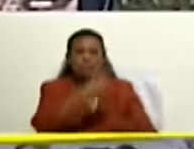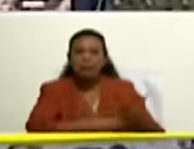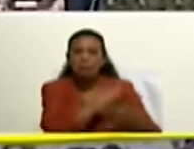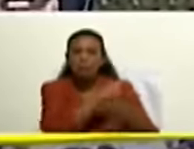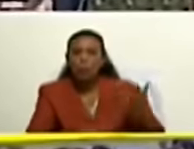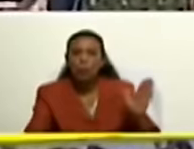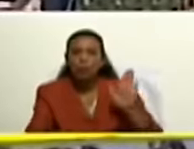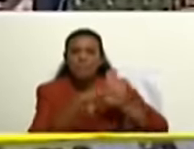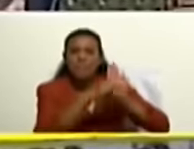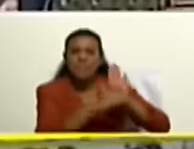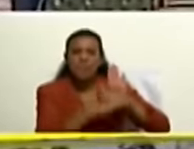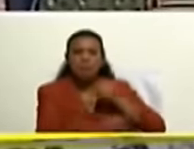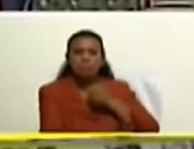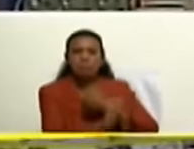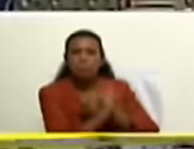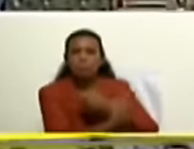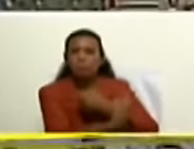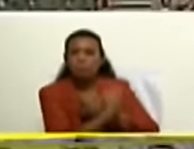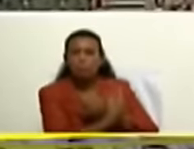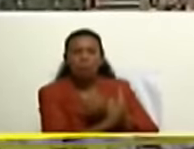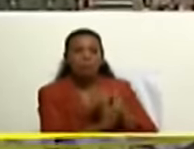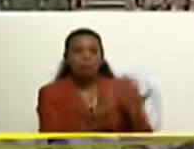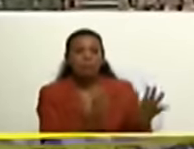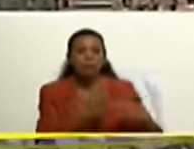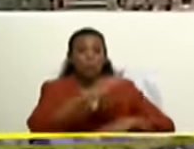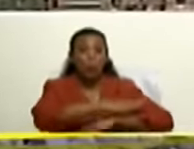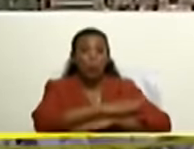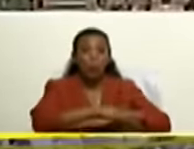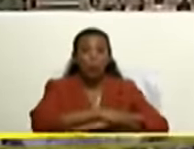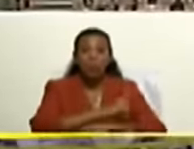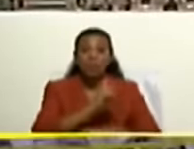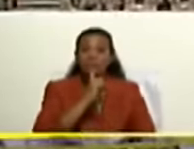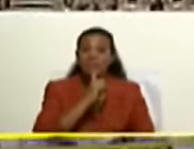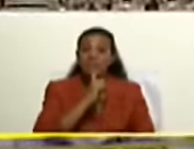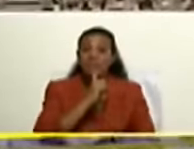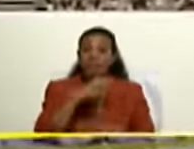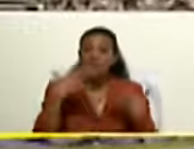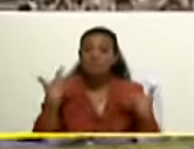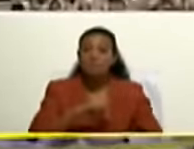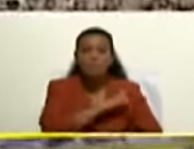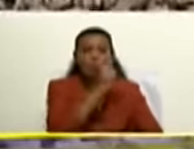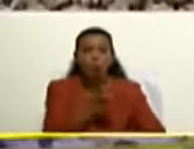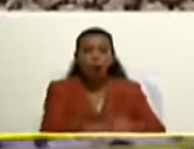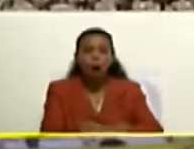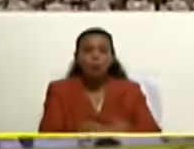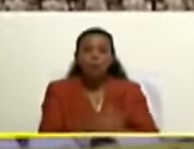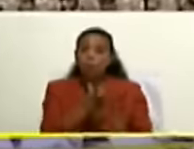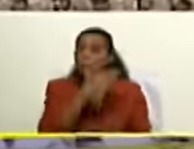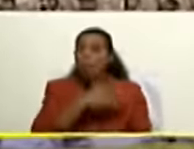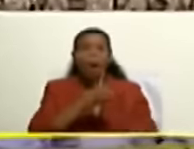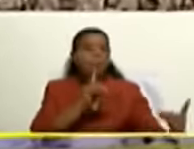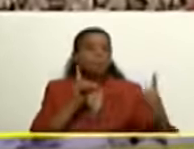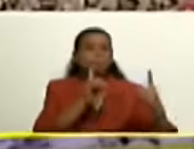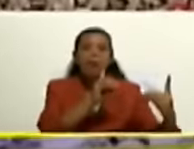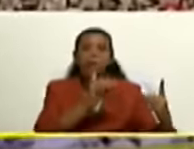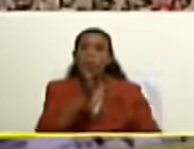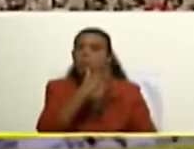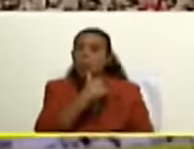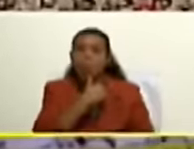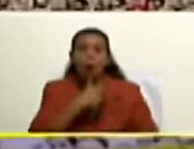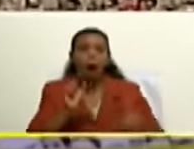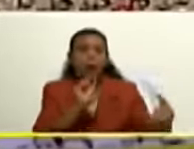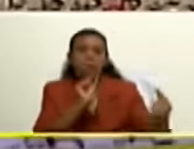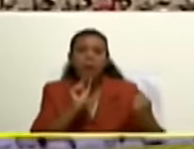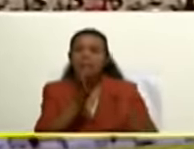medidas coercitivas unilaterales, la acción agresiva, negada al diálogo por parte de